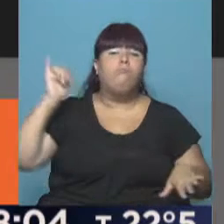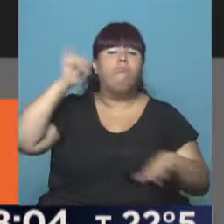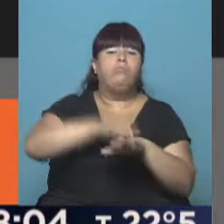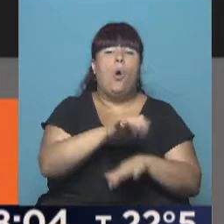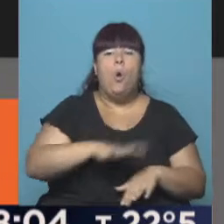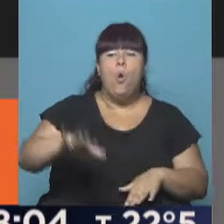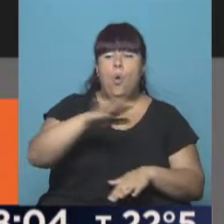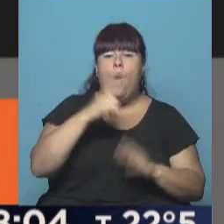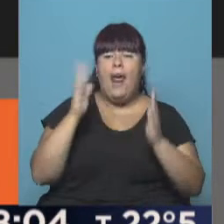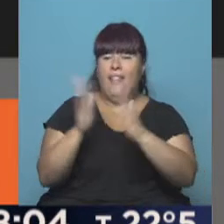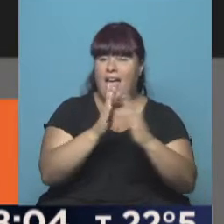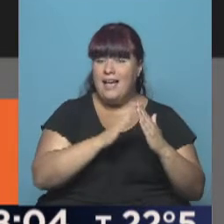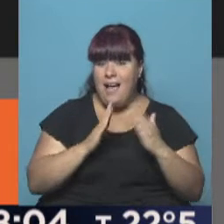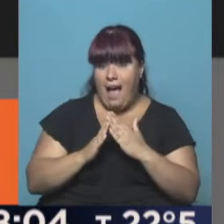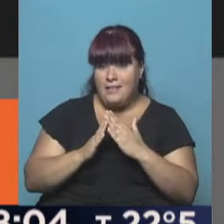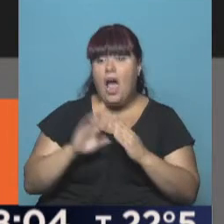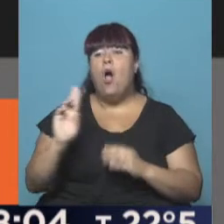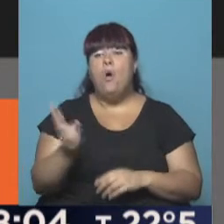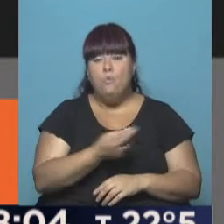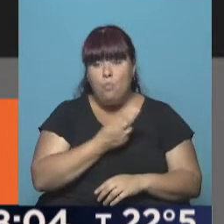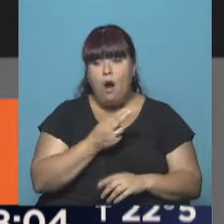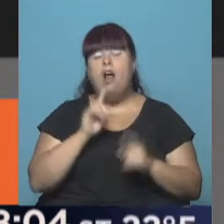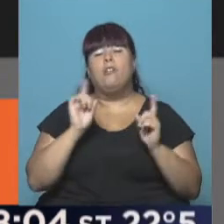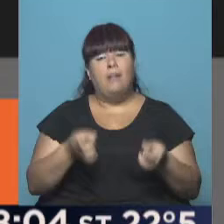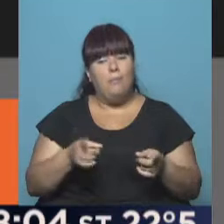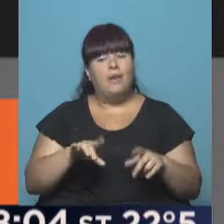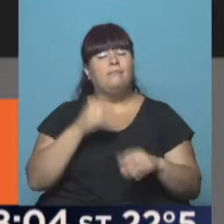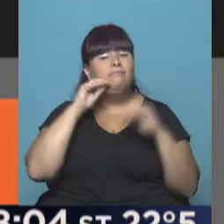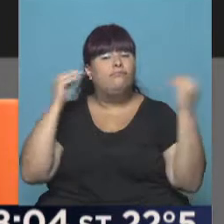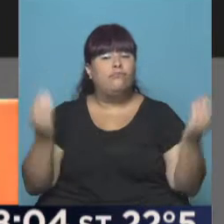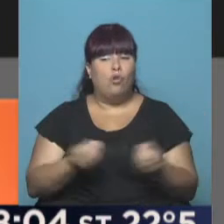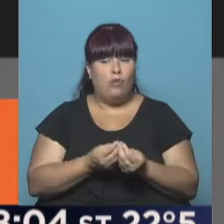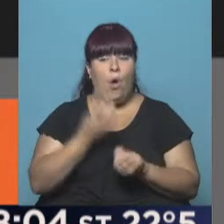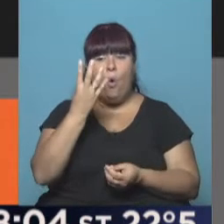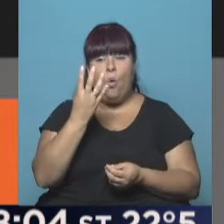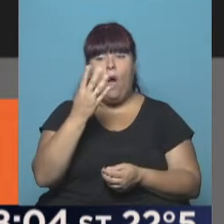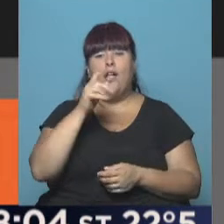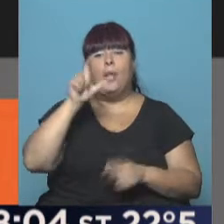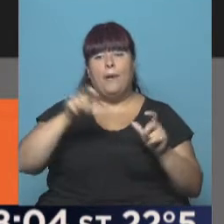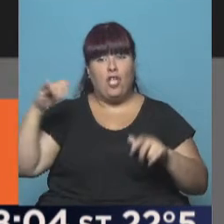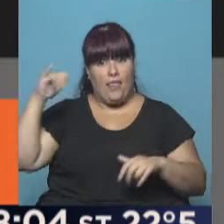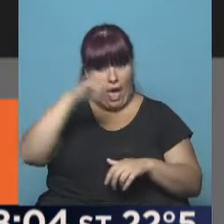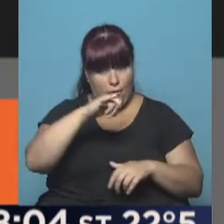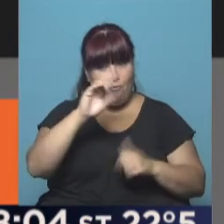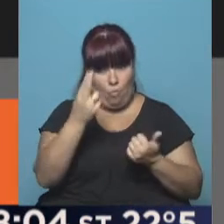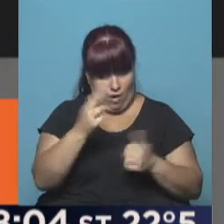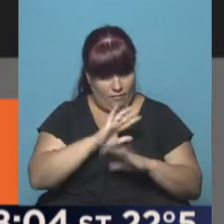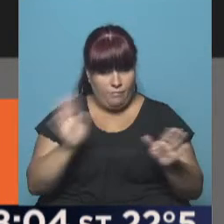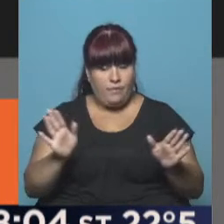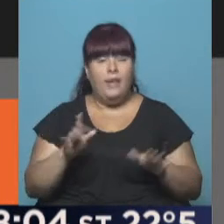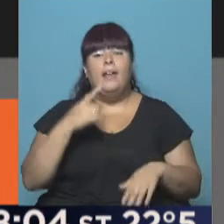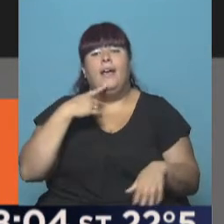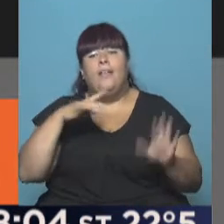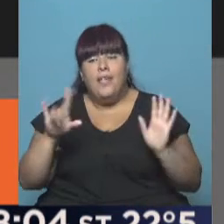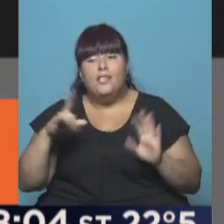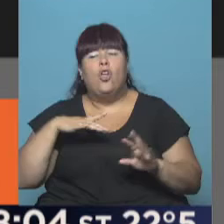zona residencial, y entre las víctimas fatales ya se cuentan los 4 tripulantes de la aeronave. Dicen que